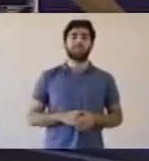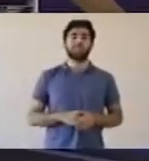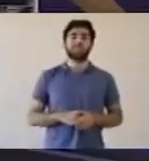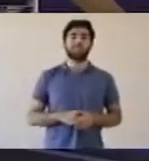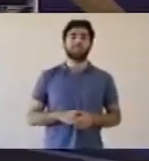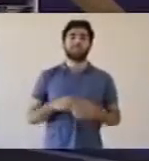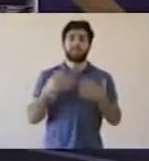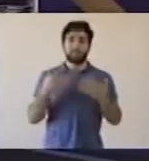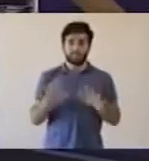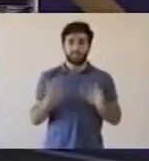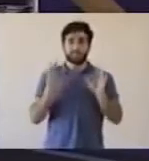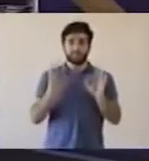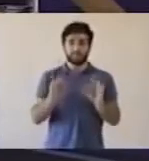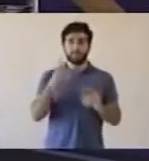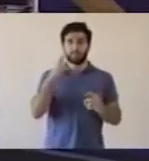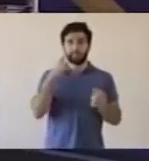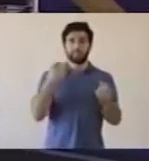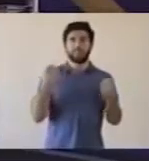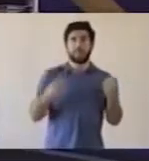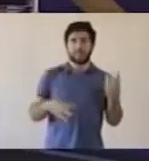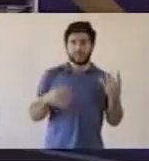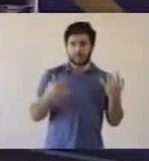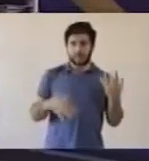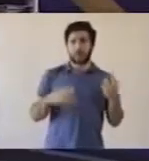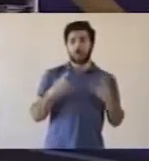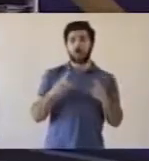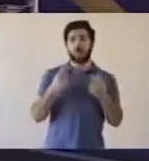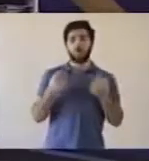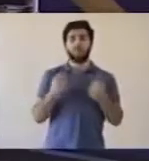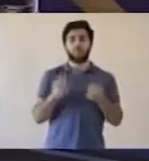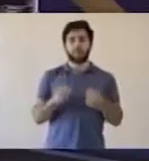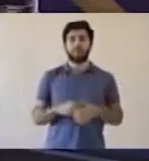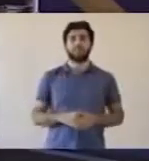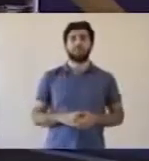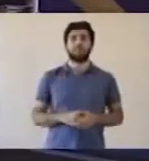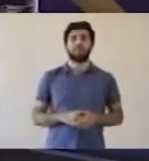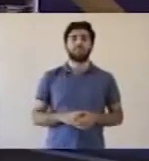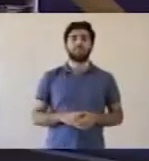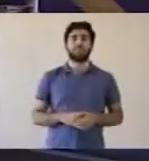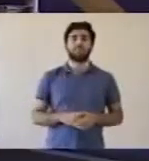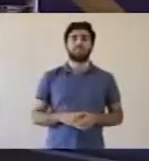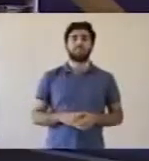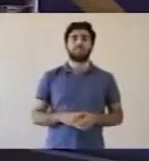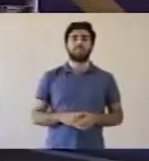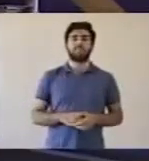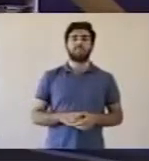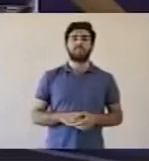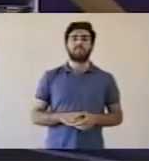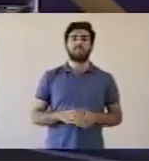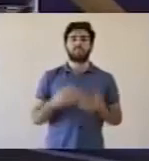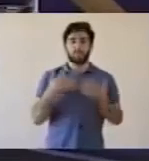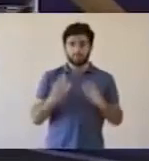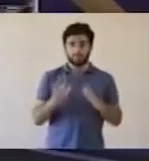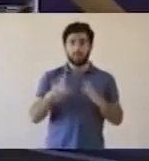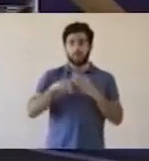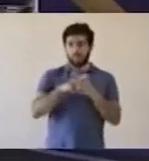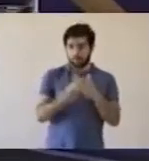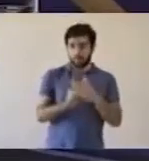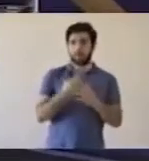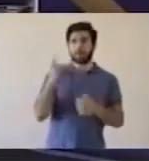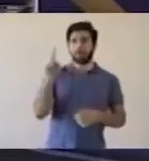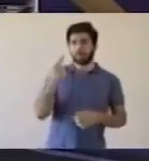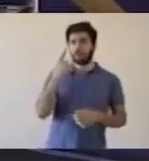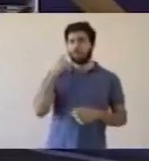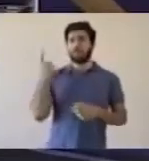Entonces voy a tocar yo la guitarra y ustedes en casa tienen que seguir el ritmo, ¿ok? Vamos a comenzar con el primero, en las